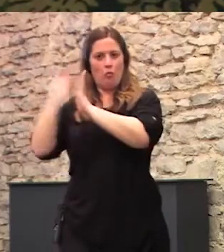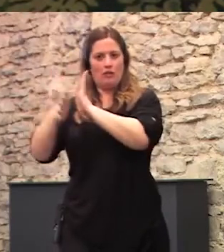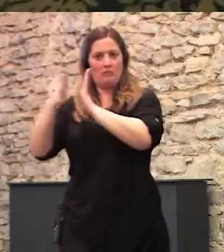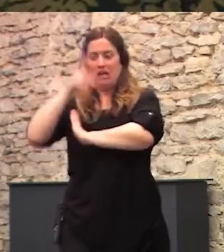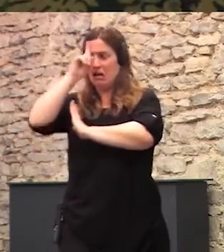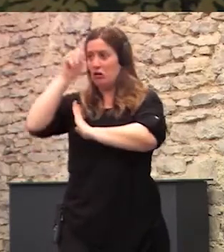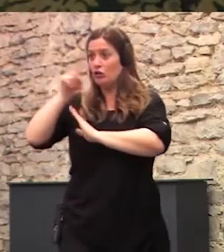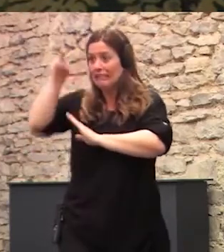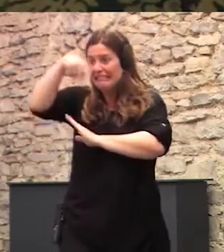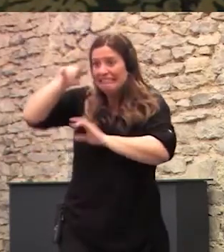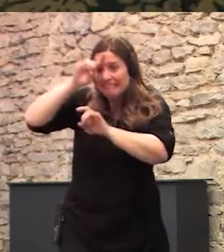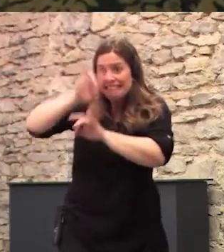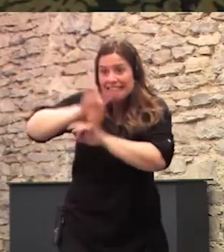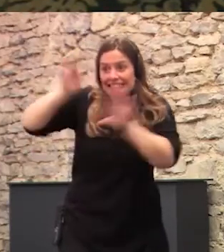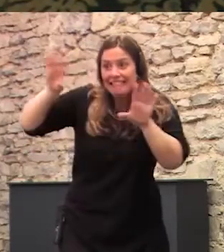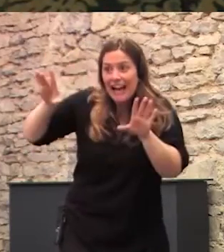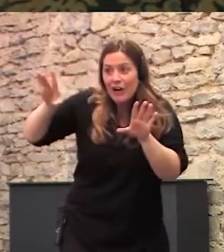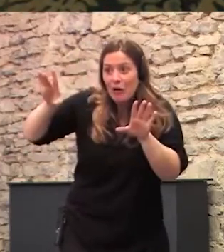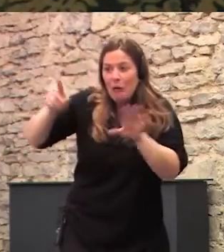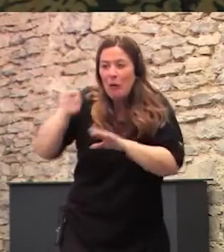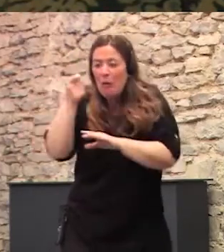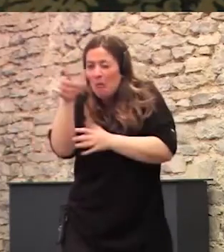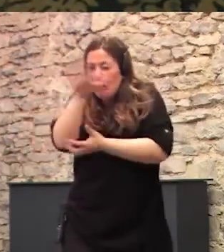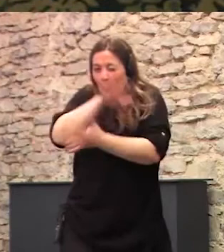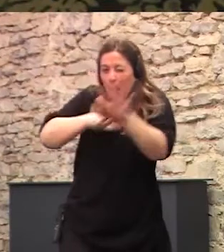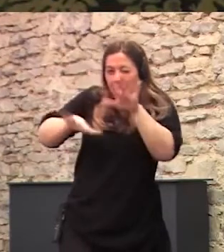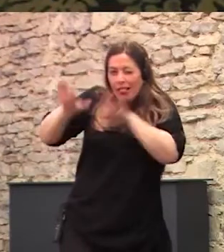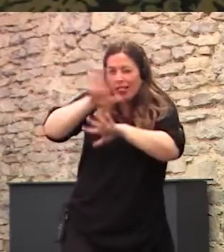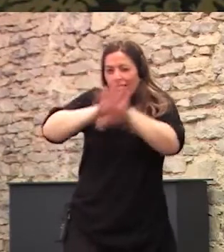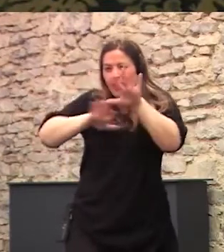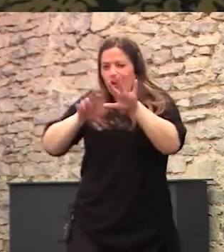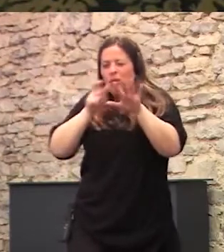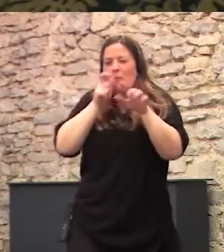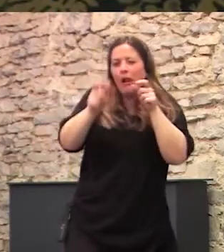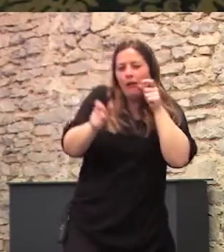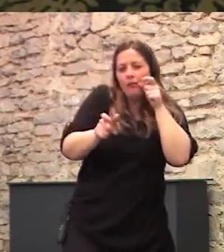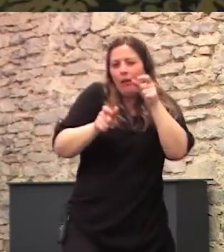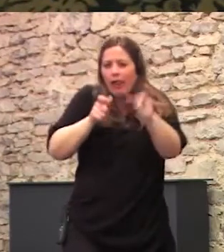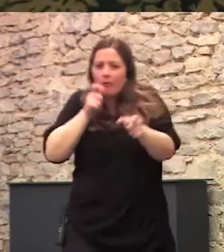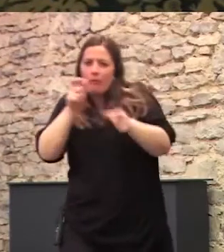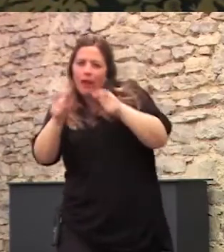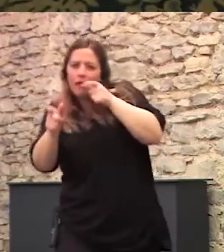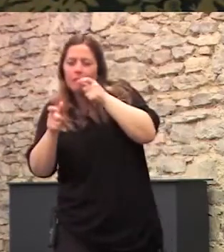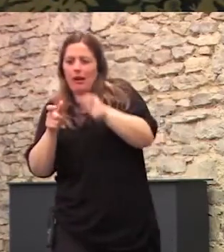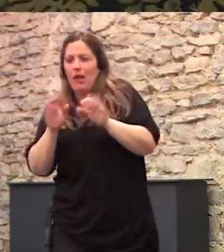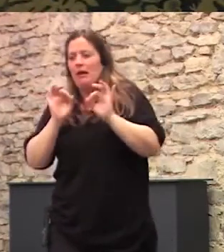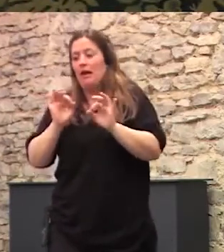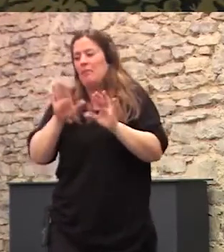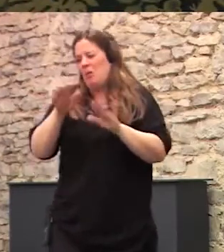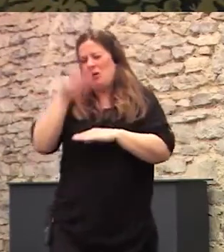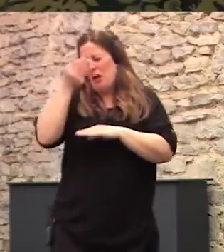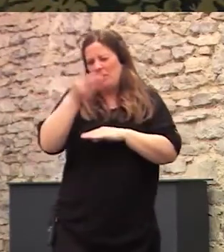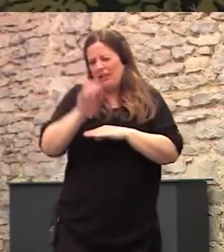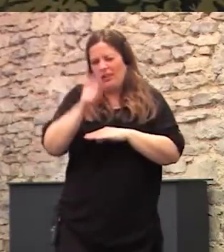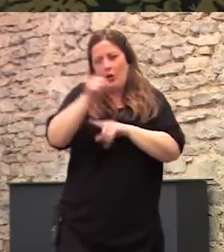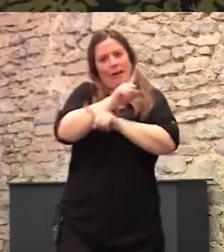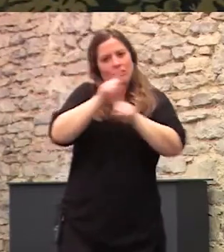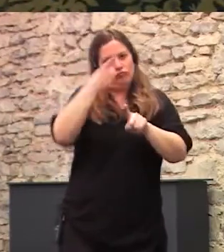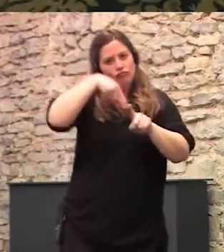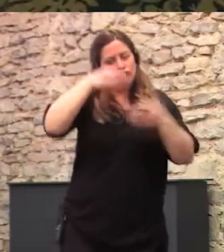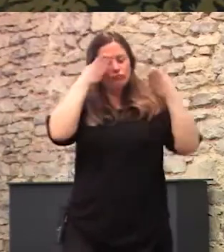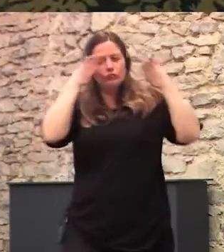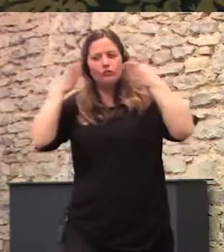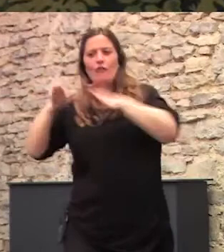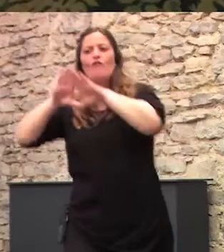claro, un poco de lío, ¿no?, con tanta terminología, pero bueno, no es lo más importante, vamos a centrarnos en el